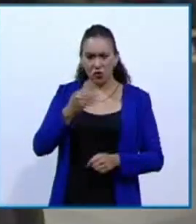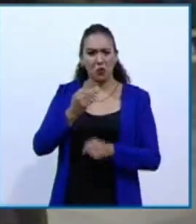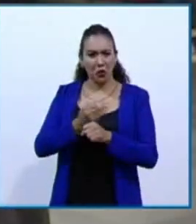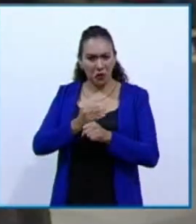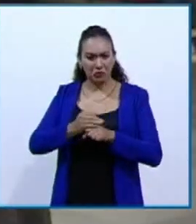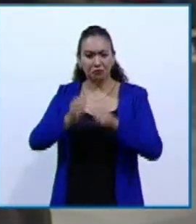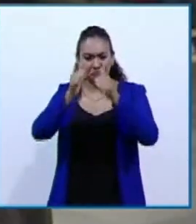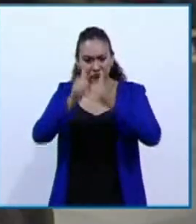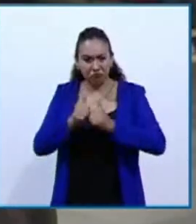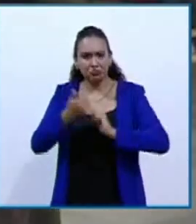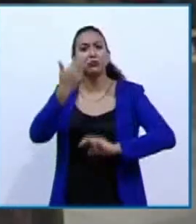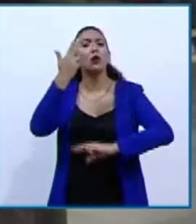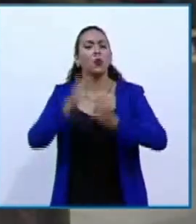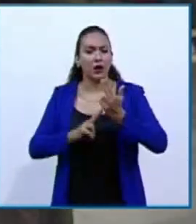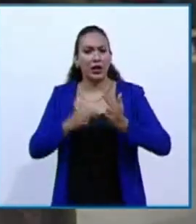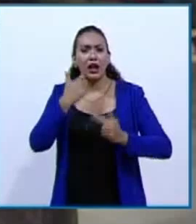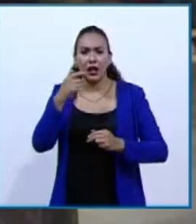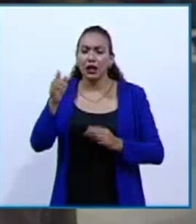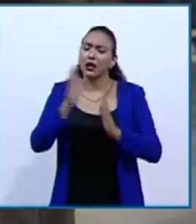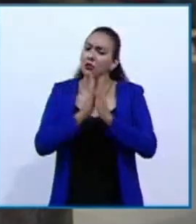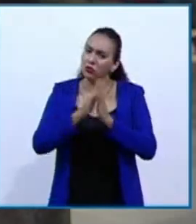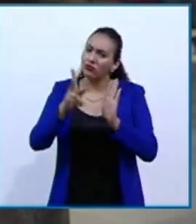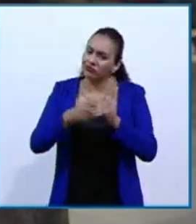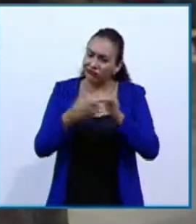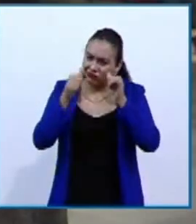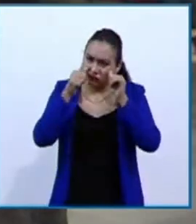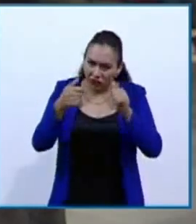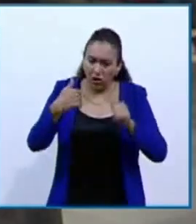continuamos a que se nos escuche